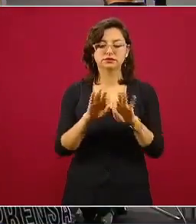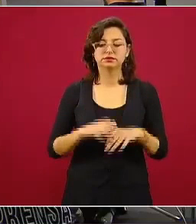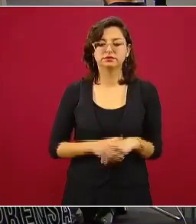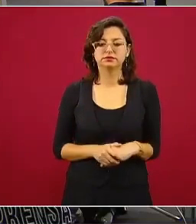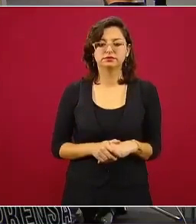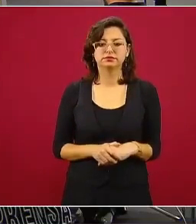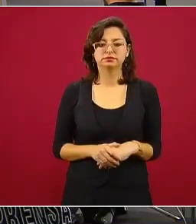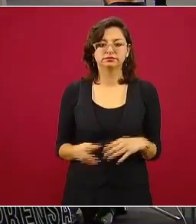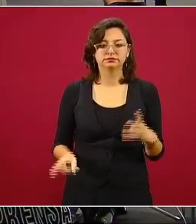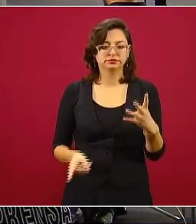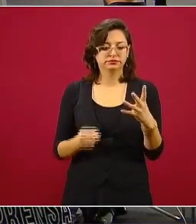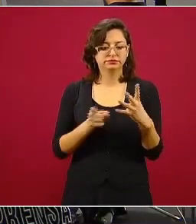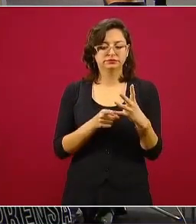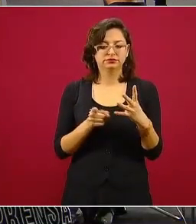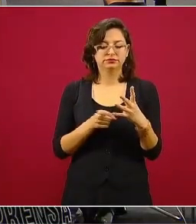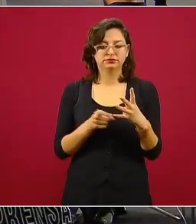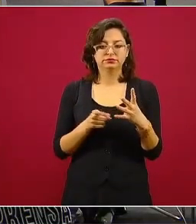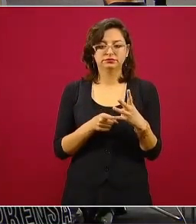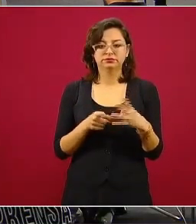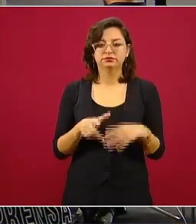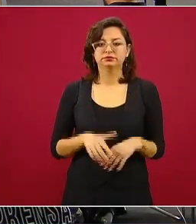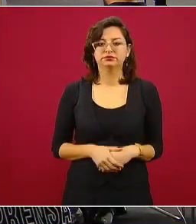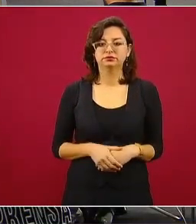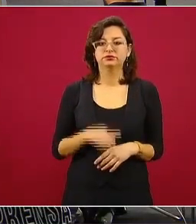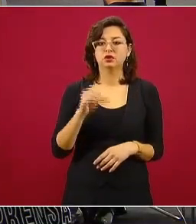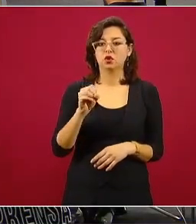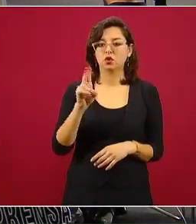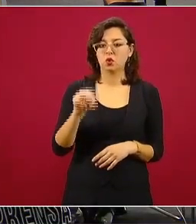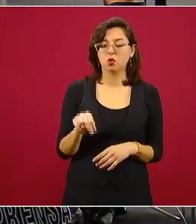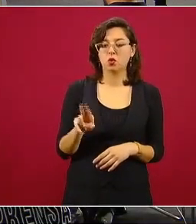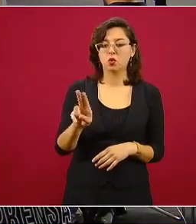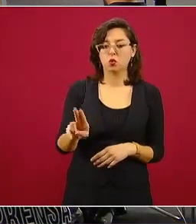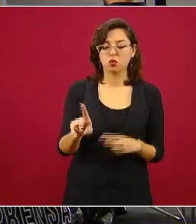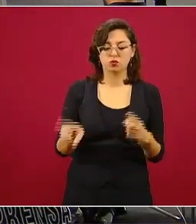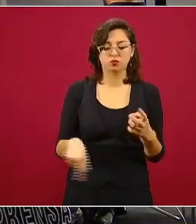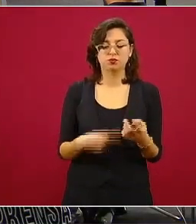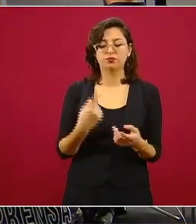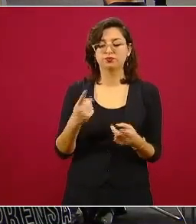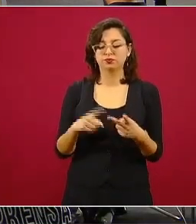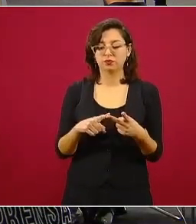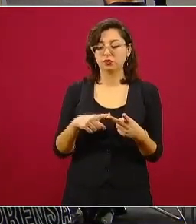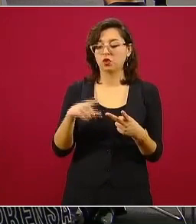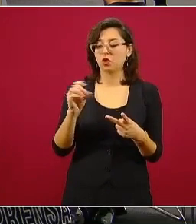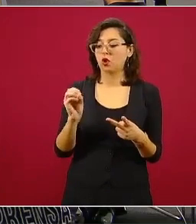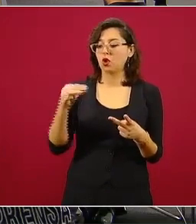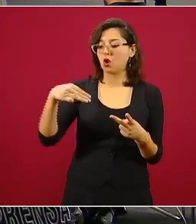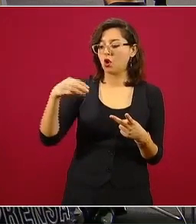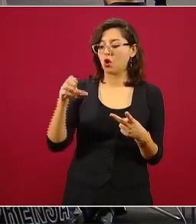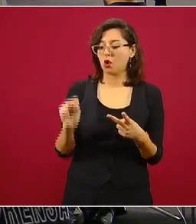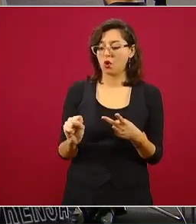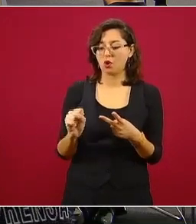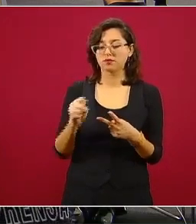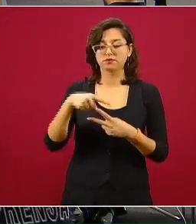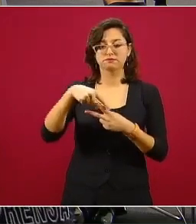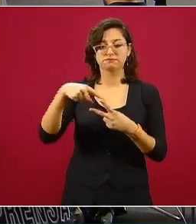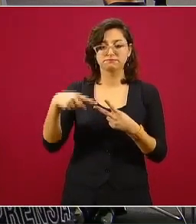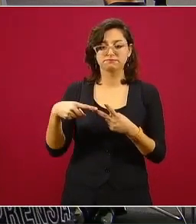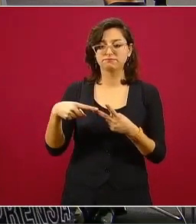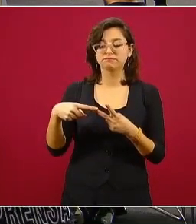4. La Organización de Naciones Unidas, ONU, y la Organización Mundial de la Salud, OMS,